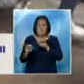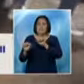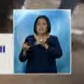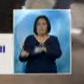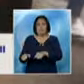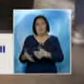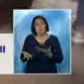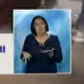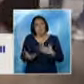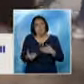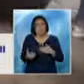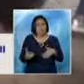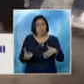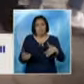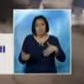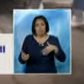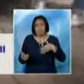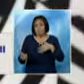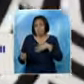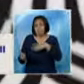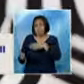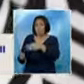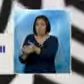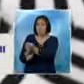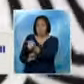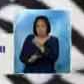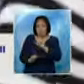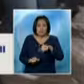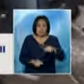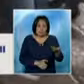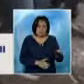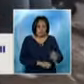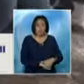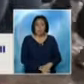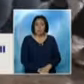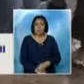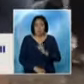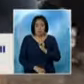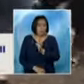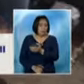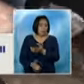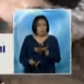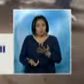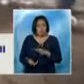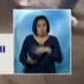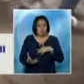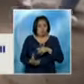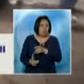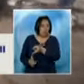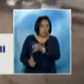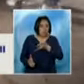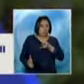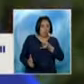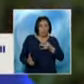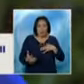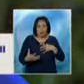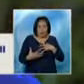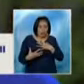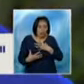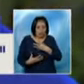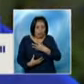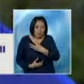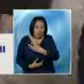Muéstrame el camino que yo voy. Sí, señor. Tú eres el imán y yo soy el metal.